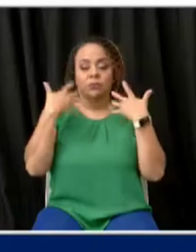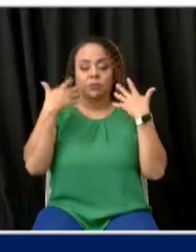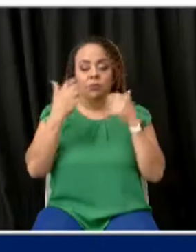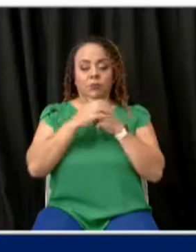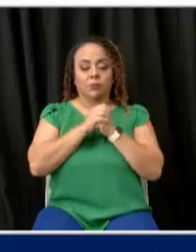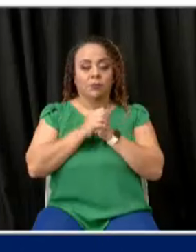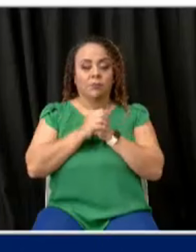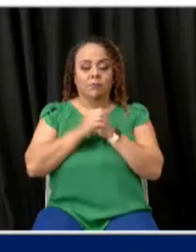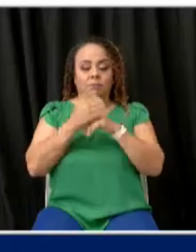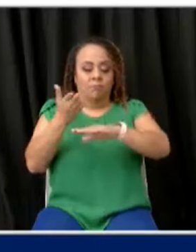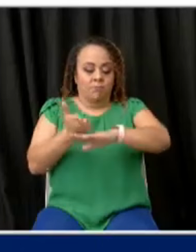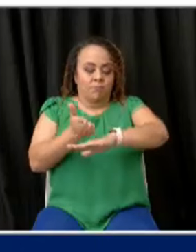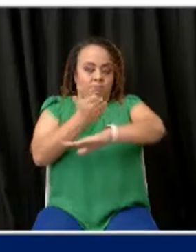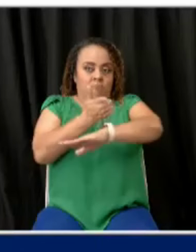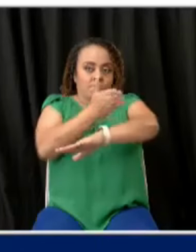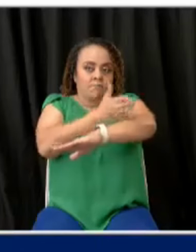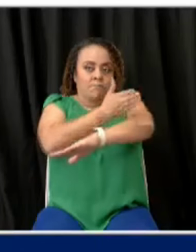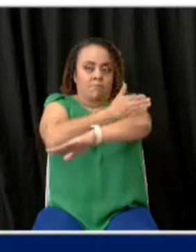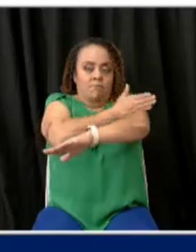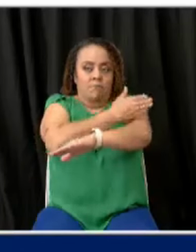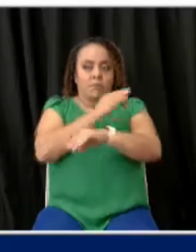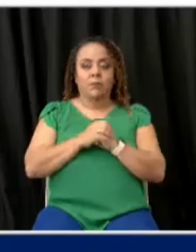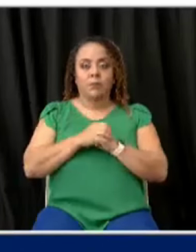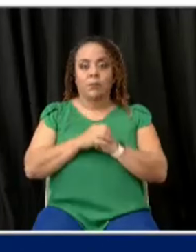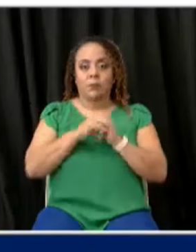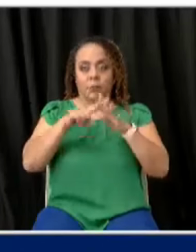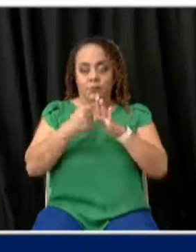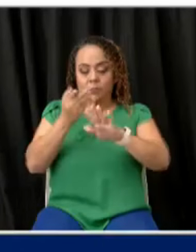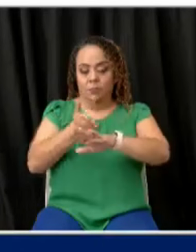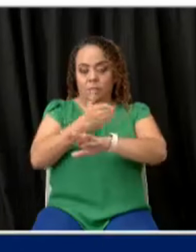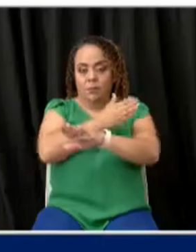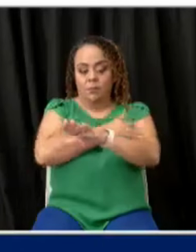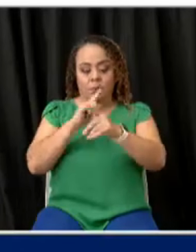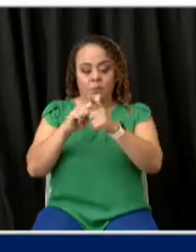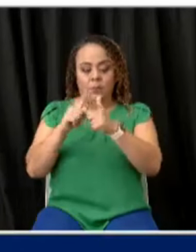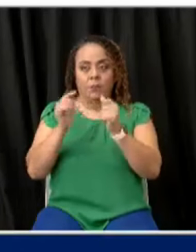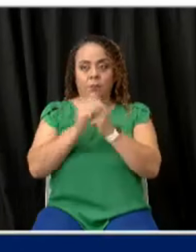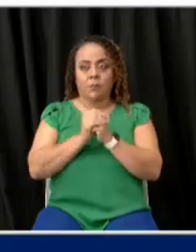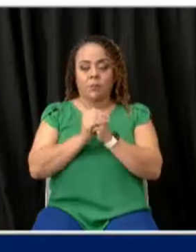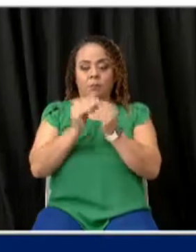plasmático a mejorar, empieza a aumentar su volumen, o sea, pierden menos